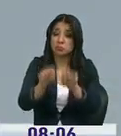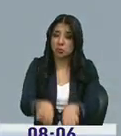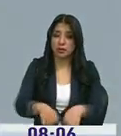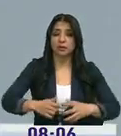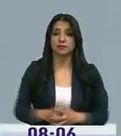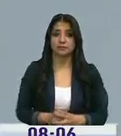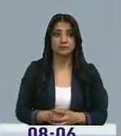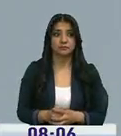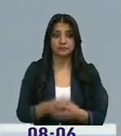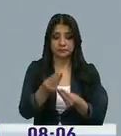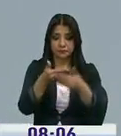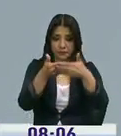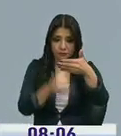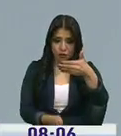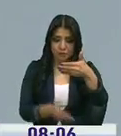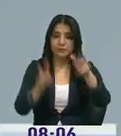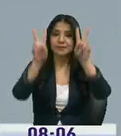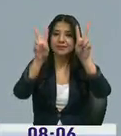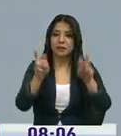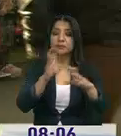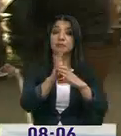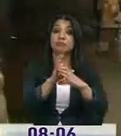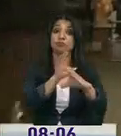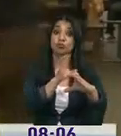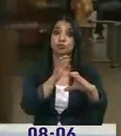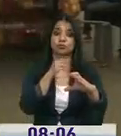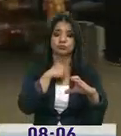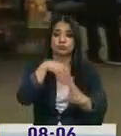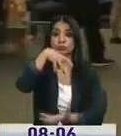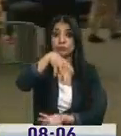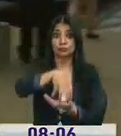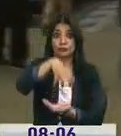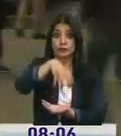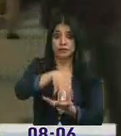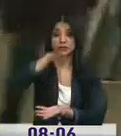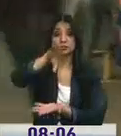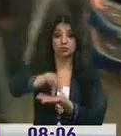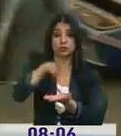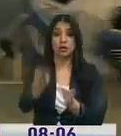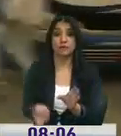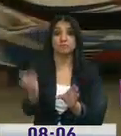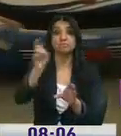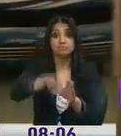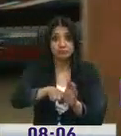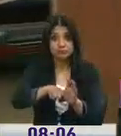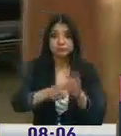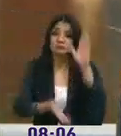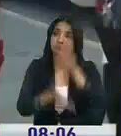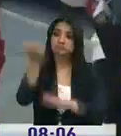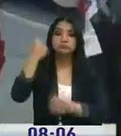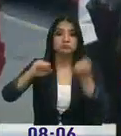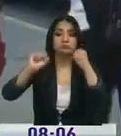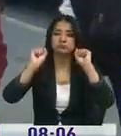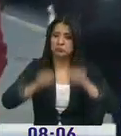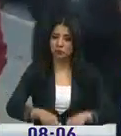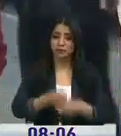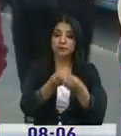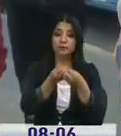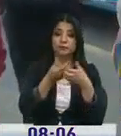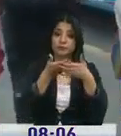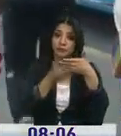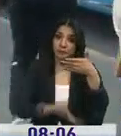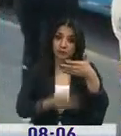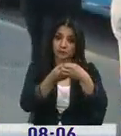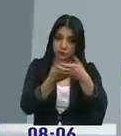pueda encontrar información respecto de las unidades intra e interprovinciales que tomen para viajar en ellas se podrán encontrar